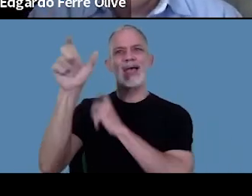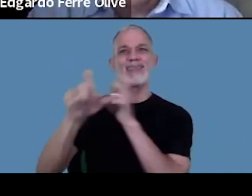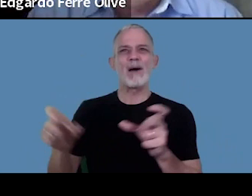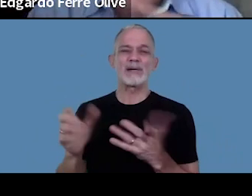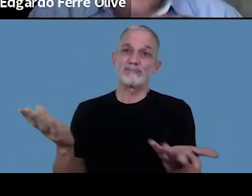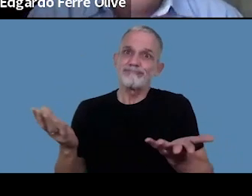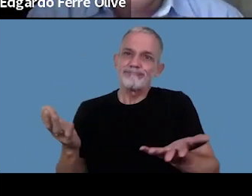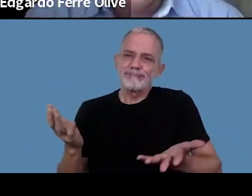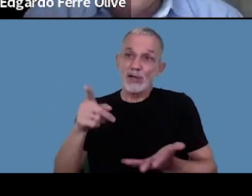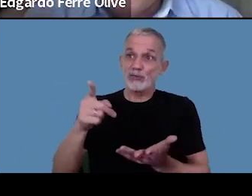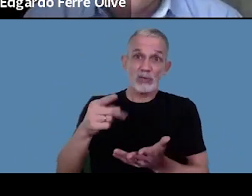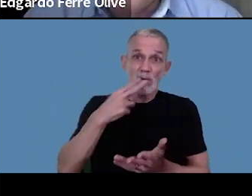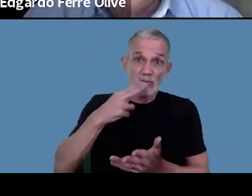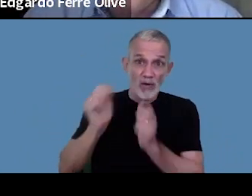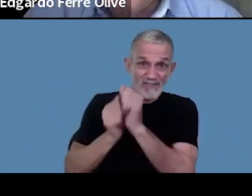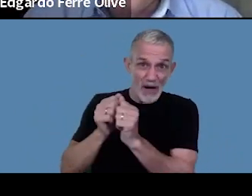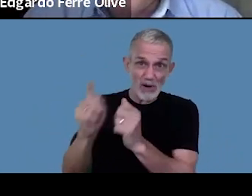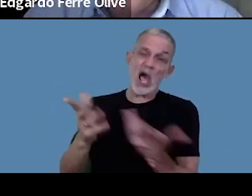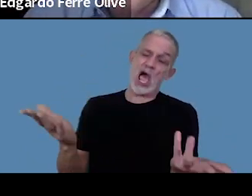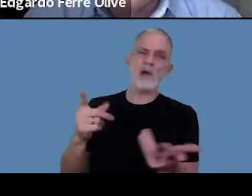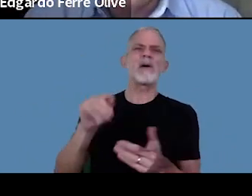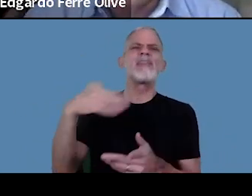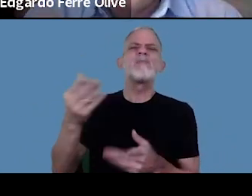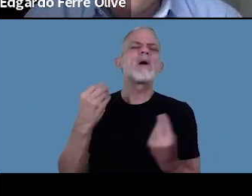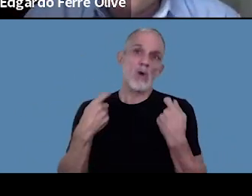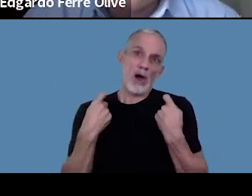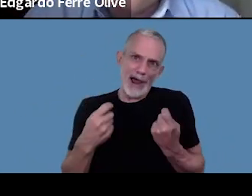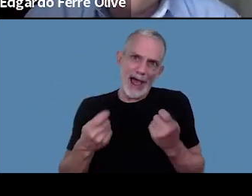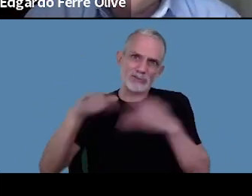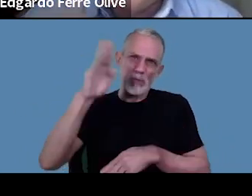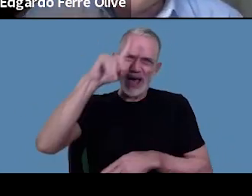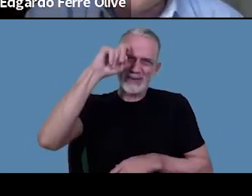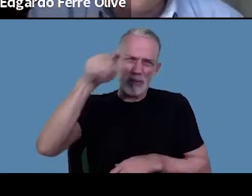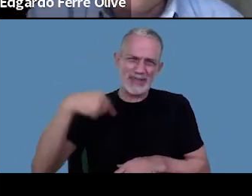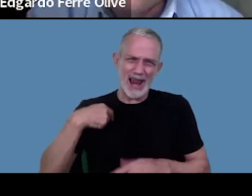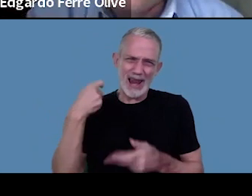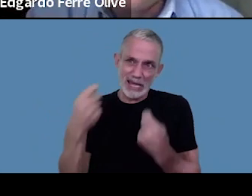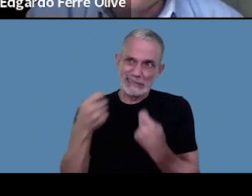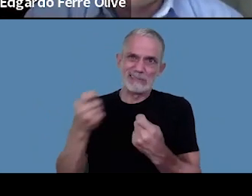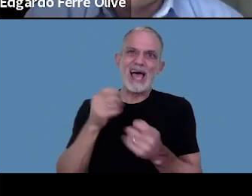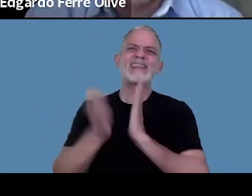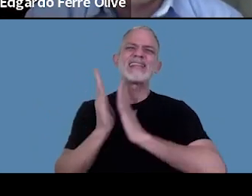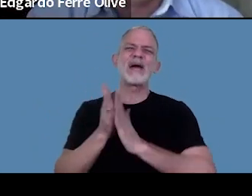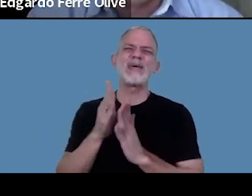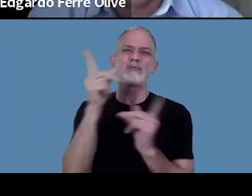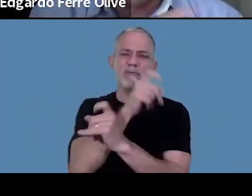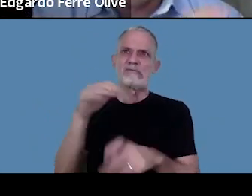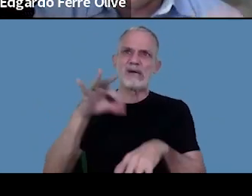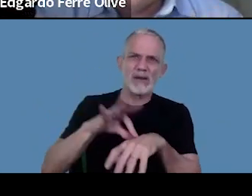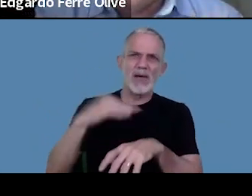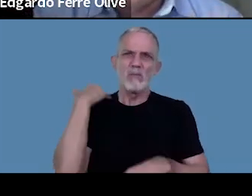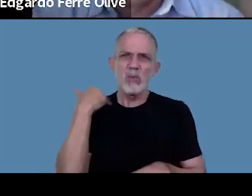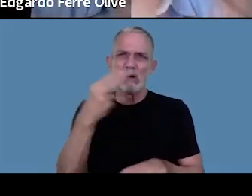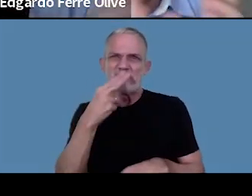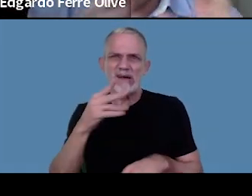particular, pero también va a tener efectos colaterales porque va a hacer mayores costos de salud para el tratamiento de esos sujetos que están consumiendo